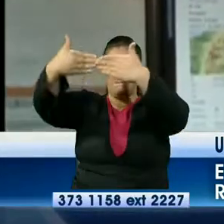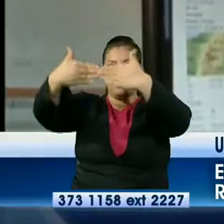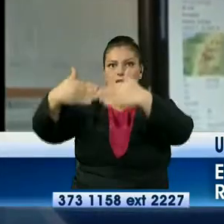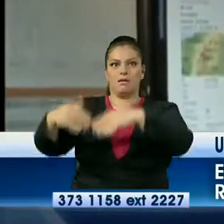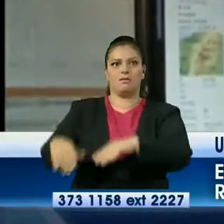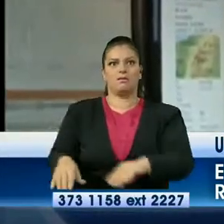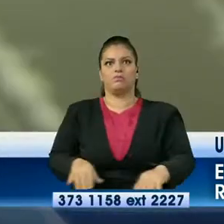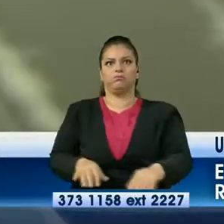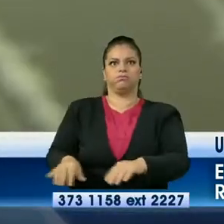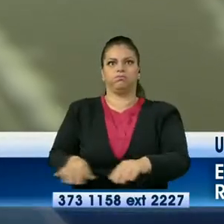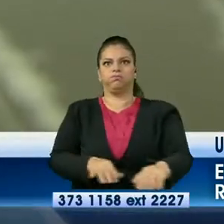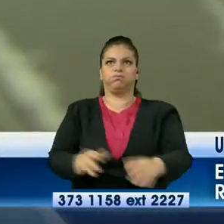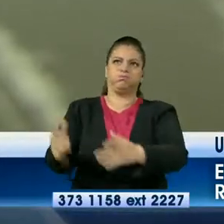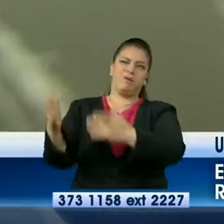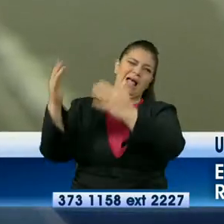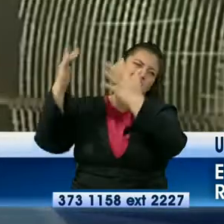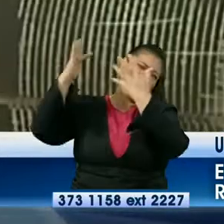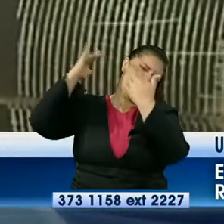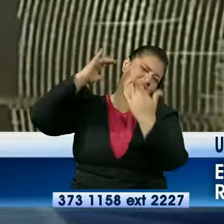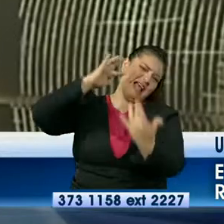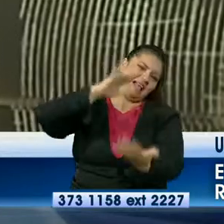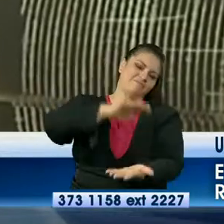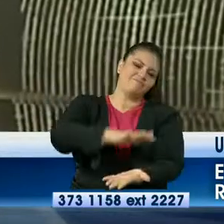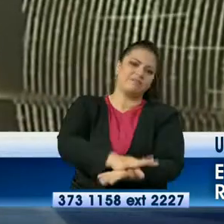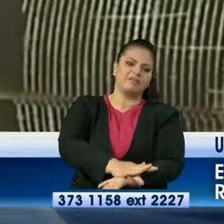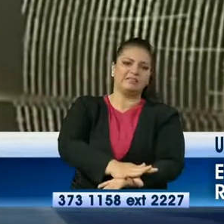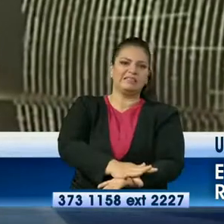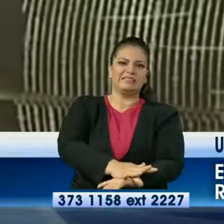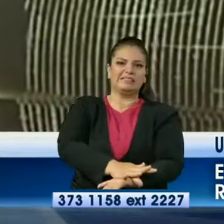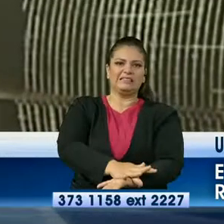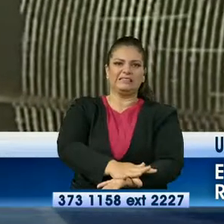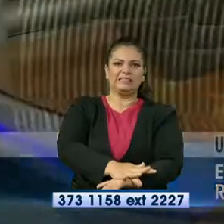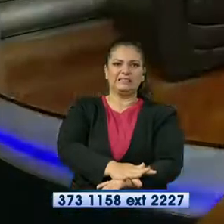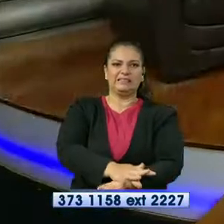Y vamos a otra noticia. Ahora les contamos que...